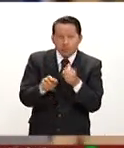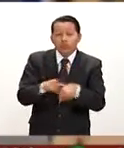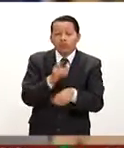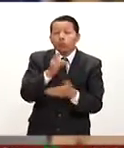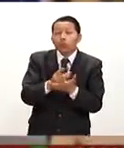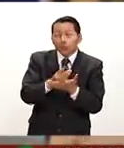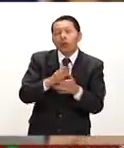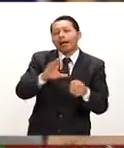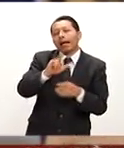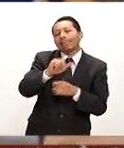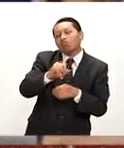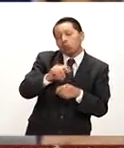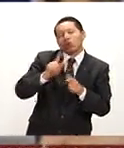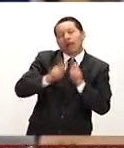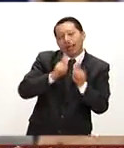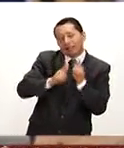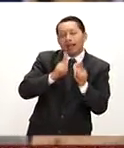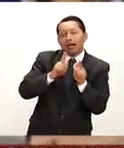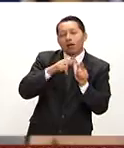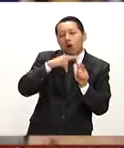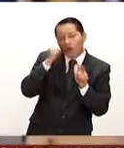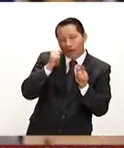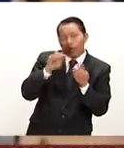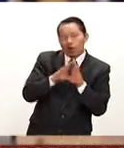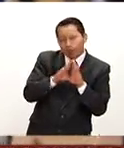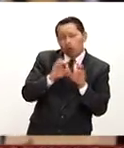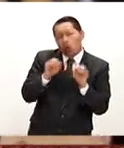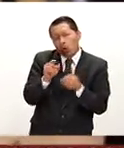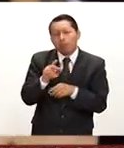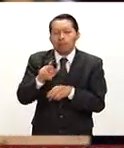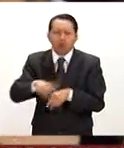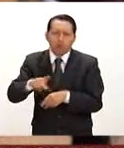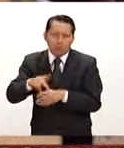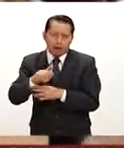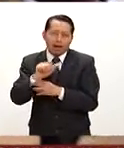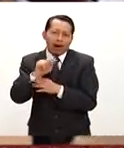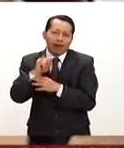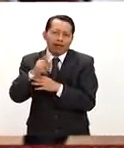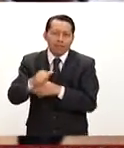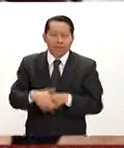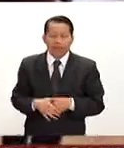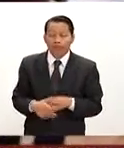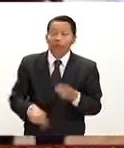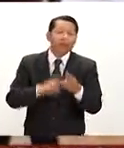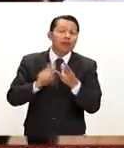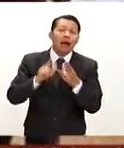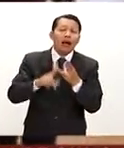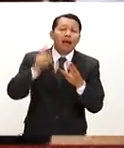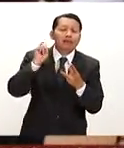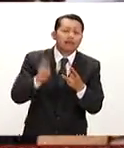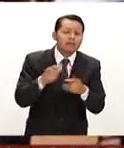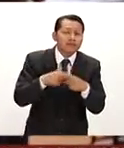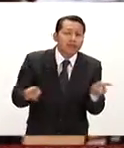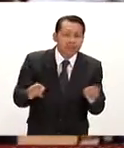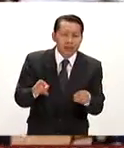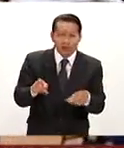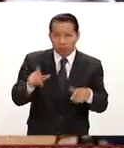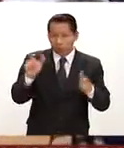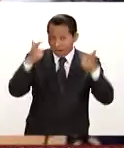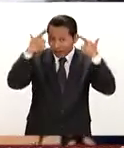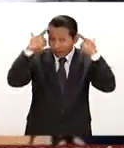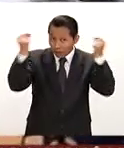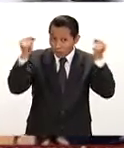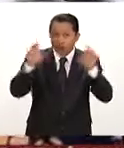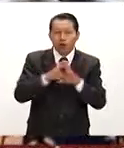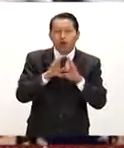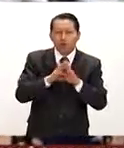en los conservatorios o lo popular como en las academias. Claro. Y lo tercero diferenciador es que se gradúan